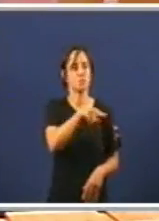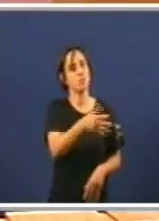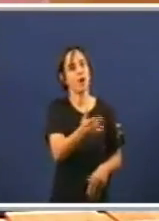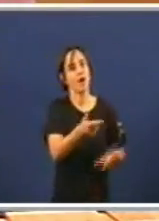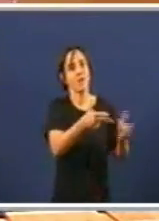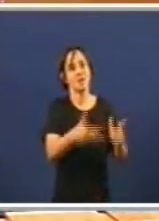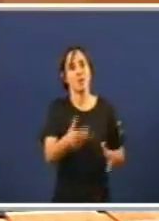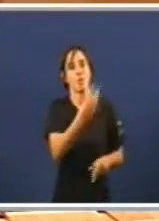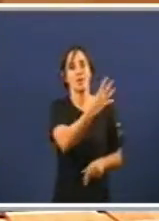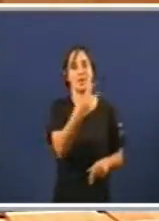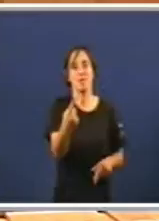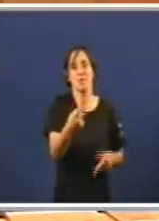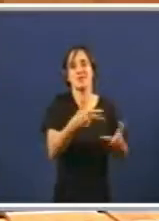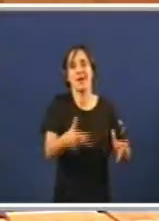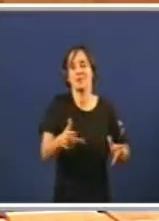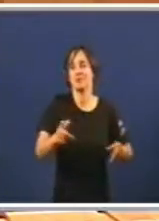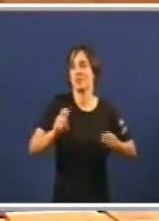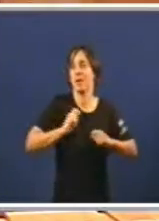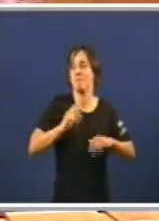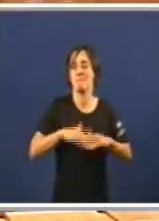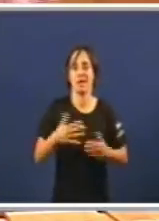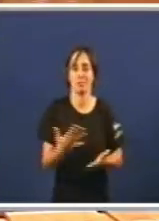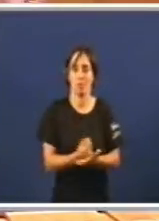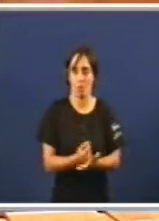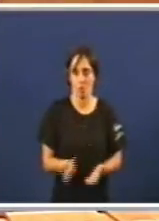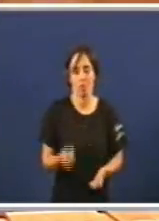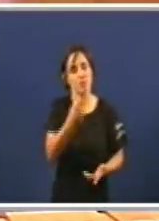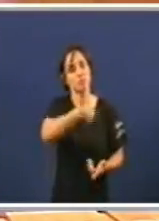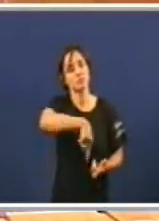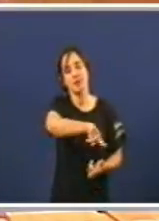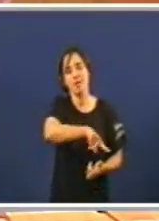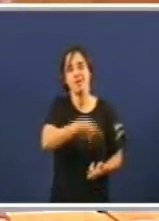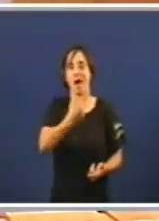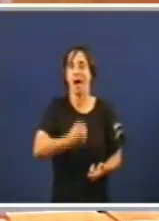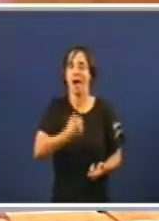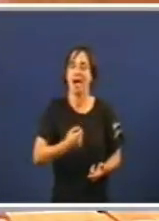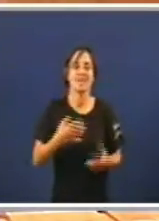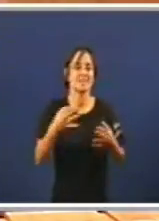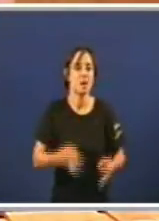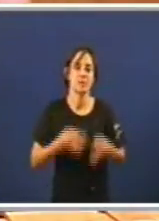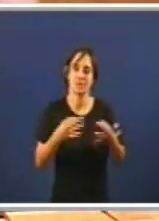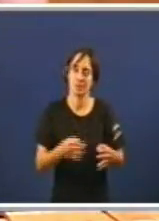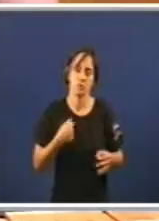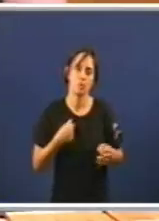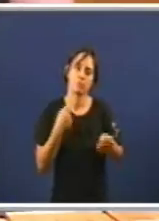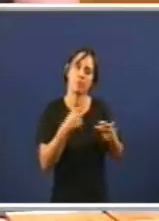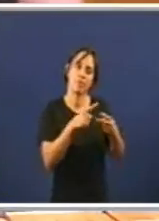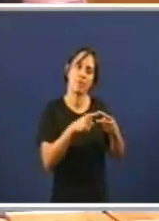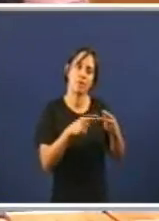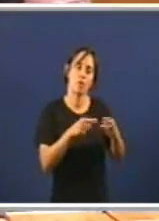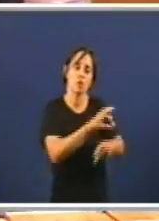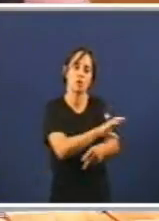escanos, e os 41 escanos dan para todo. Vostedes teñen a teima, e isto vai dirixido aos dous, ao señor conselleiro e ao